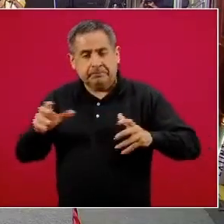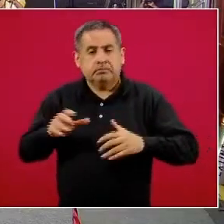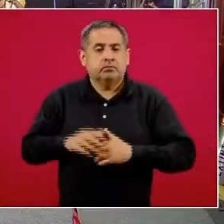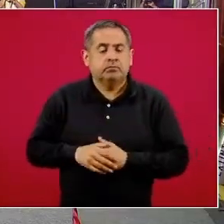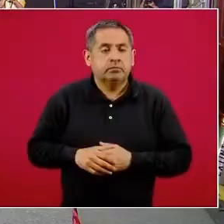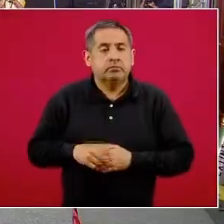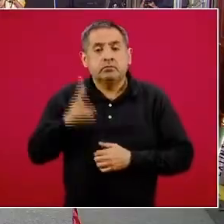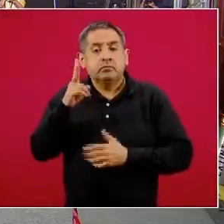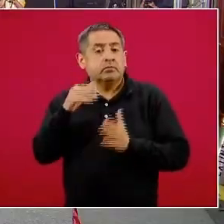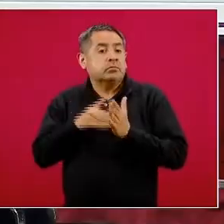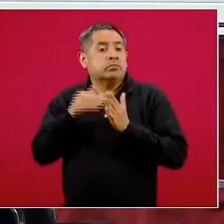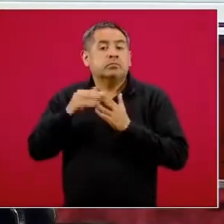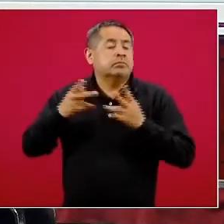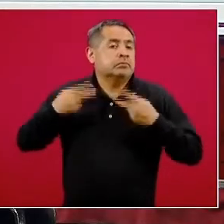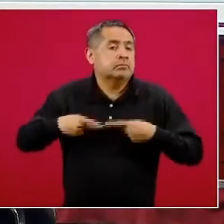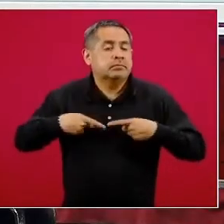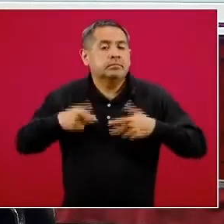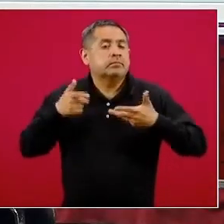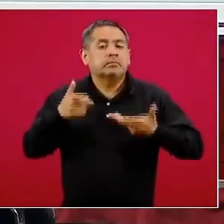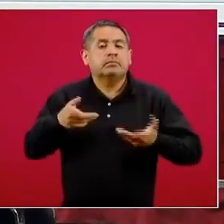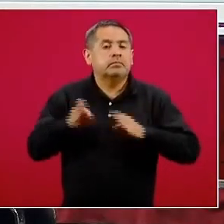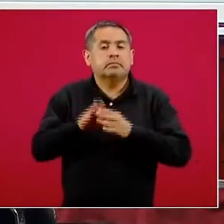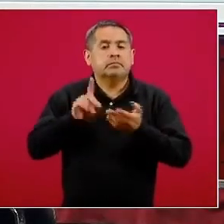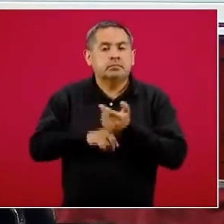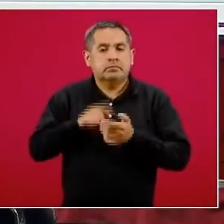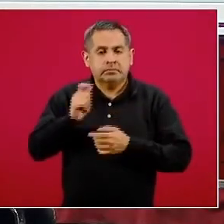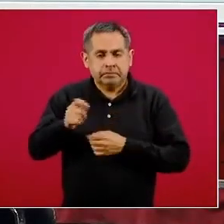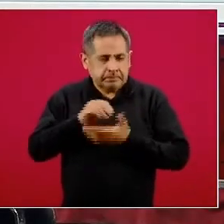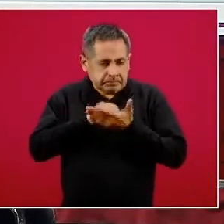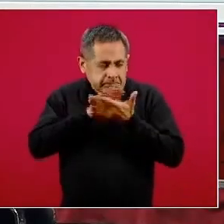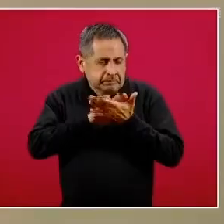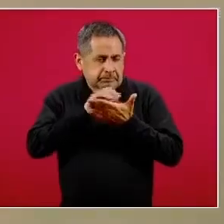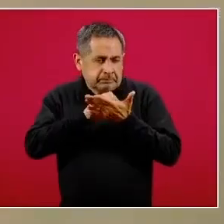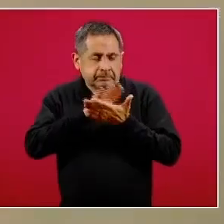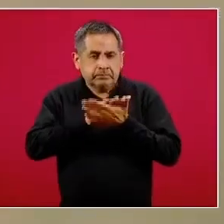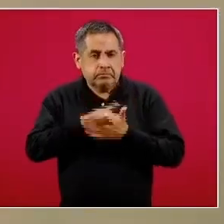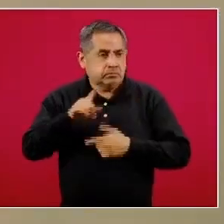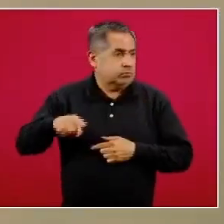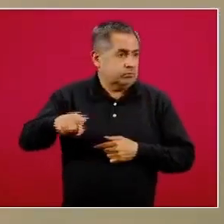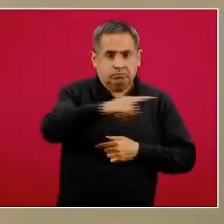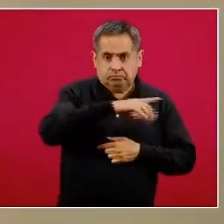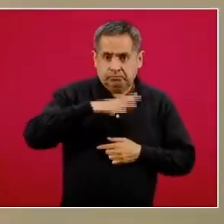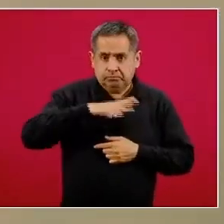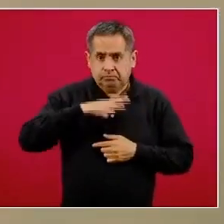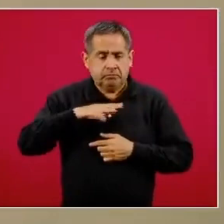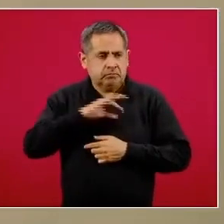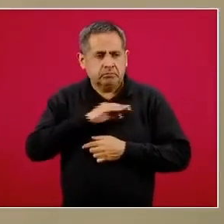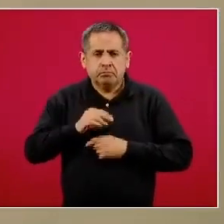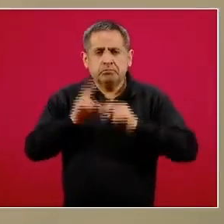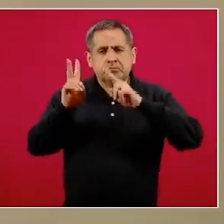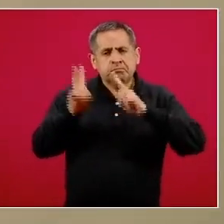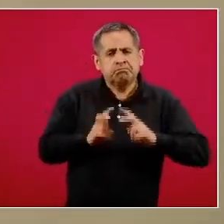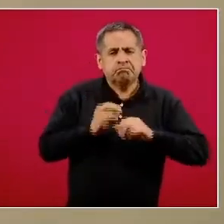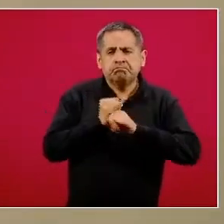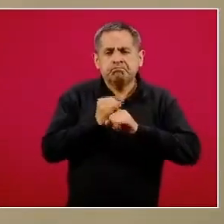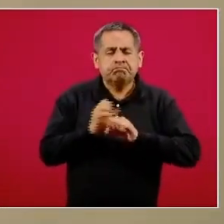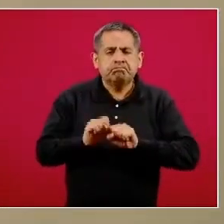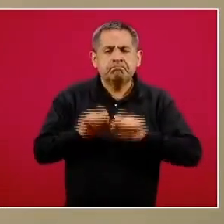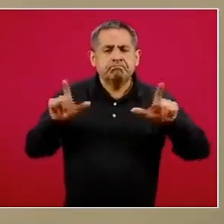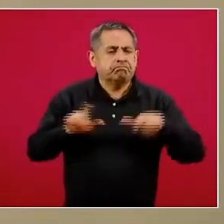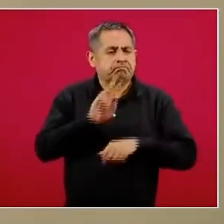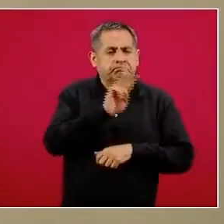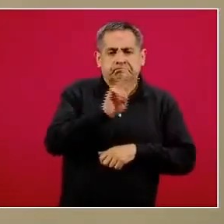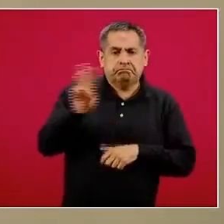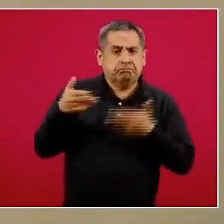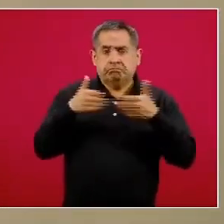Estas 2 millones de personas son los registros que ustedes pueden descargar en la base de datos